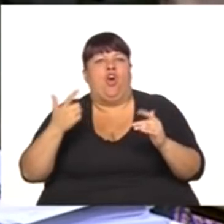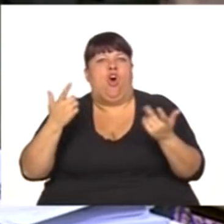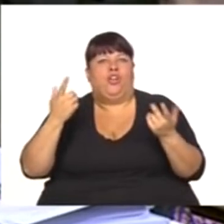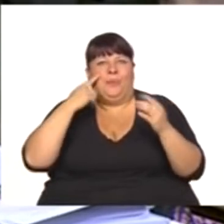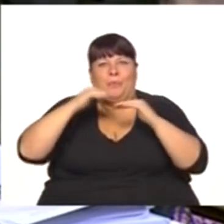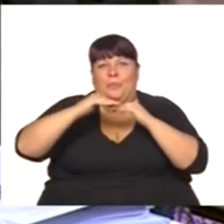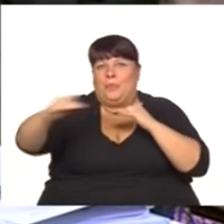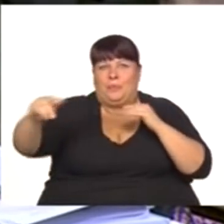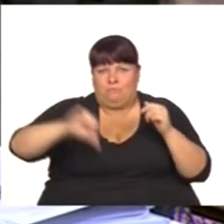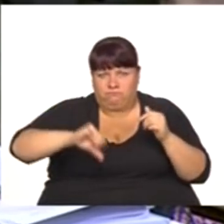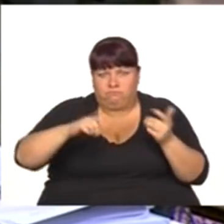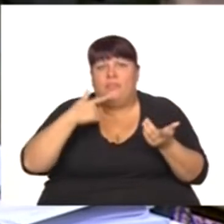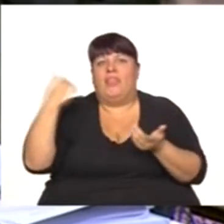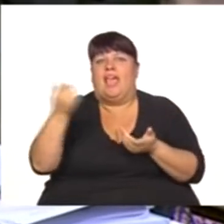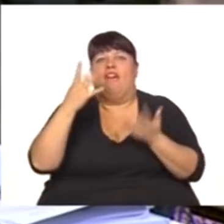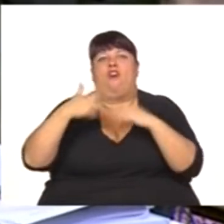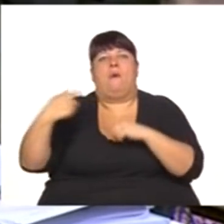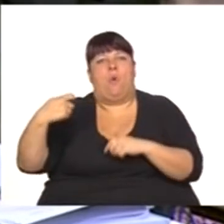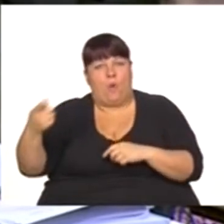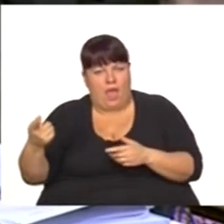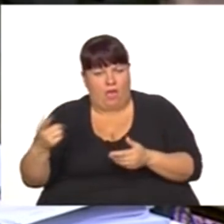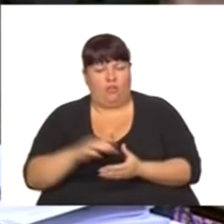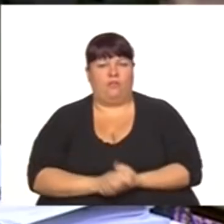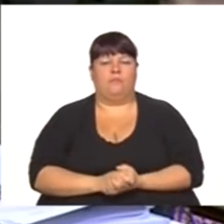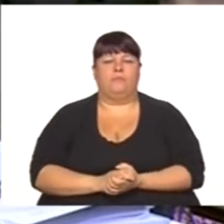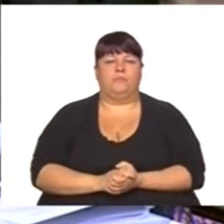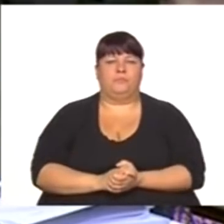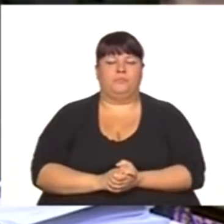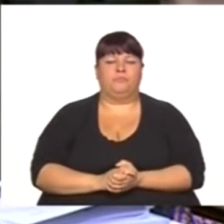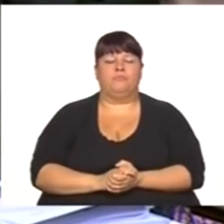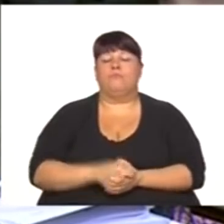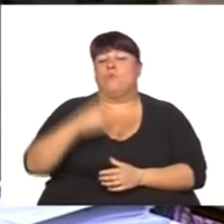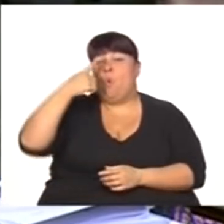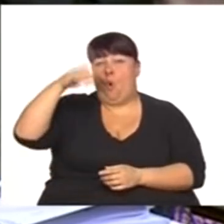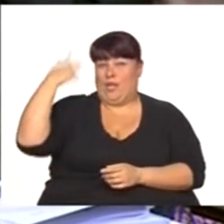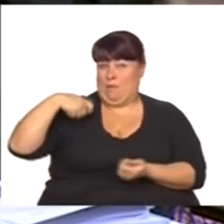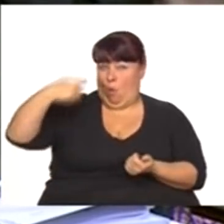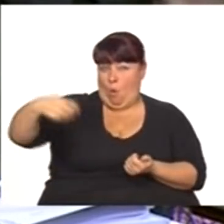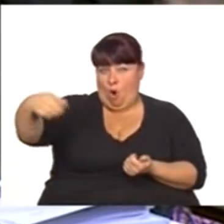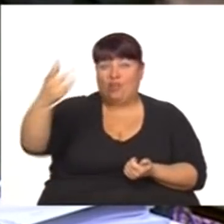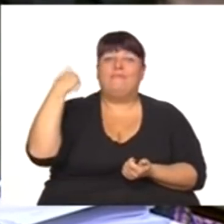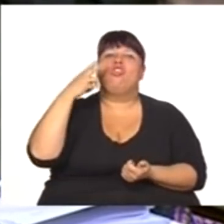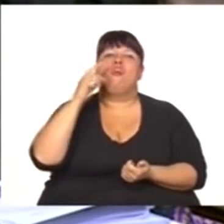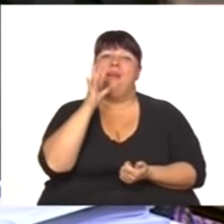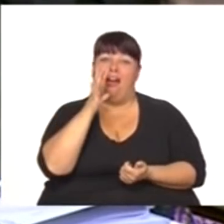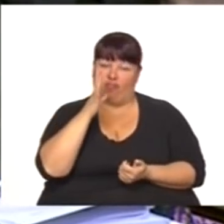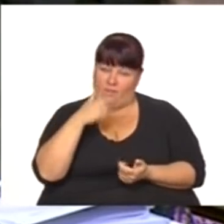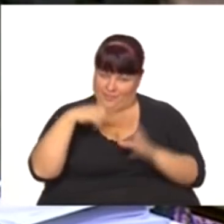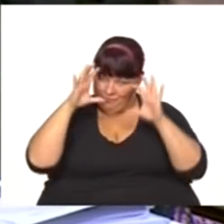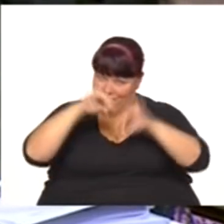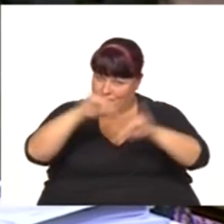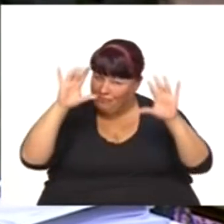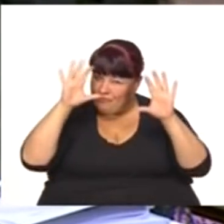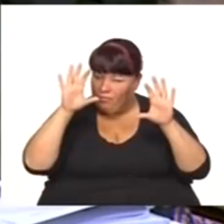de sustentabilidad de nuestro sistema previsional. La última moratoria, la del 2014, lo quiero